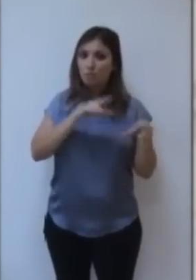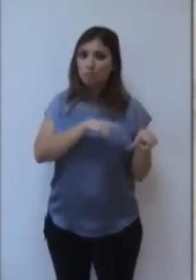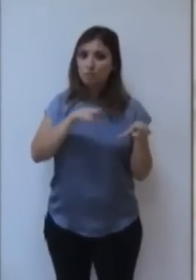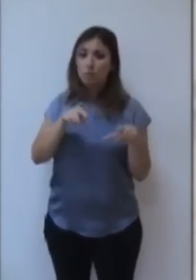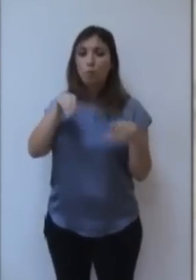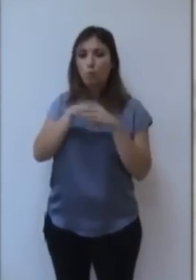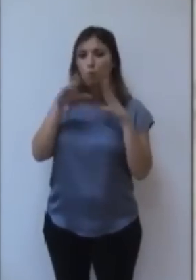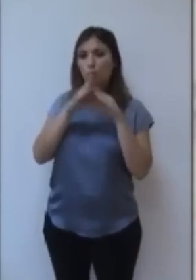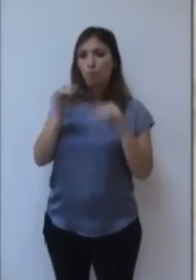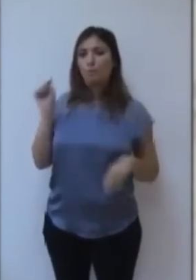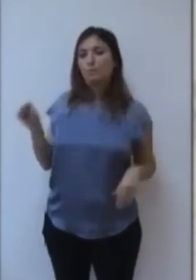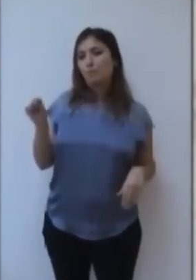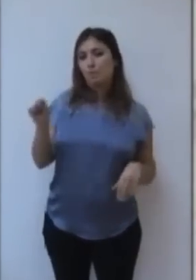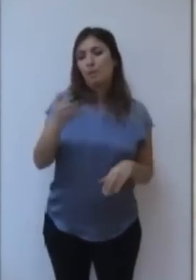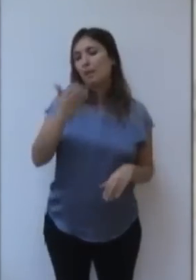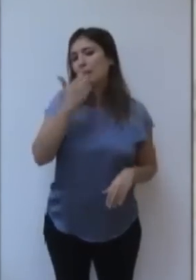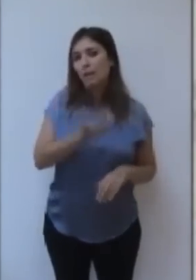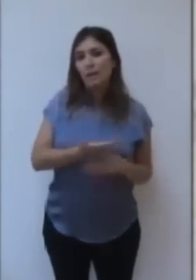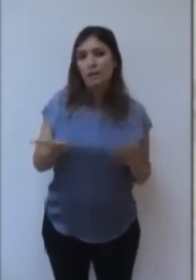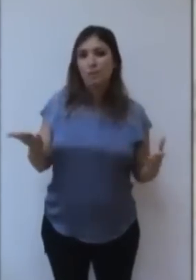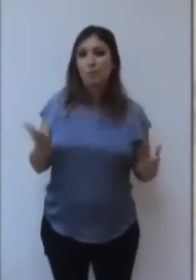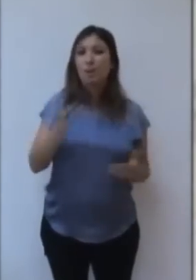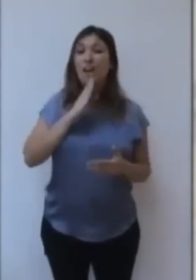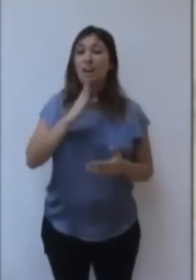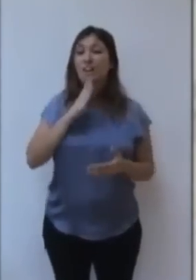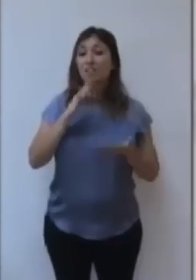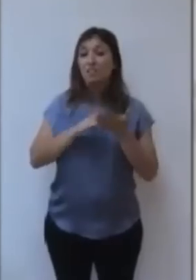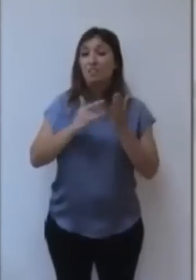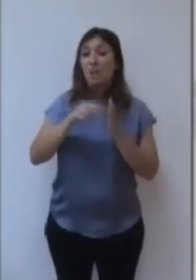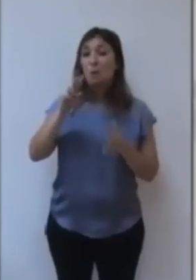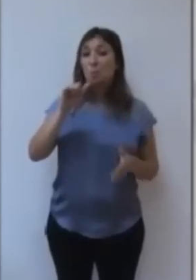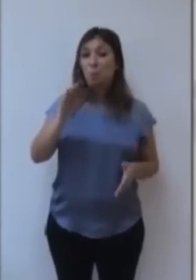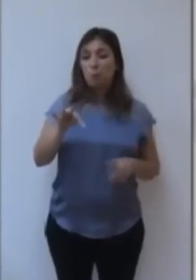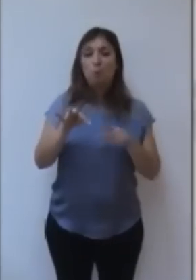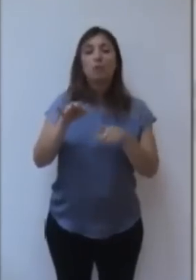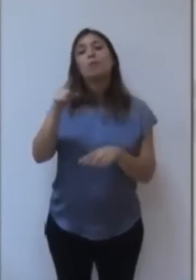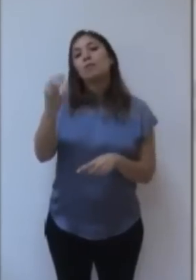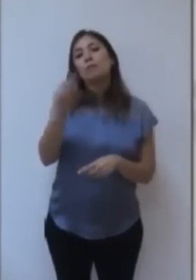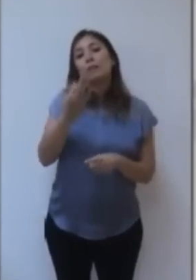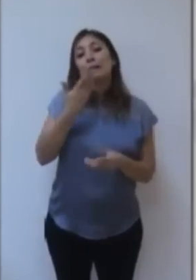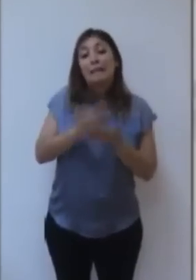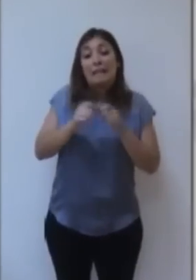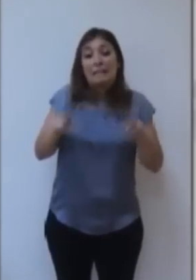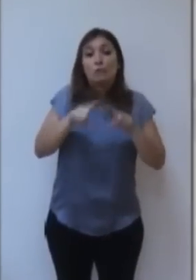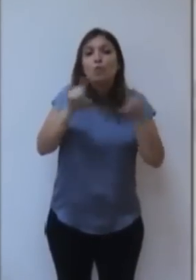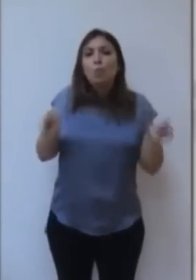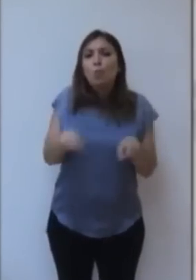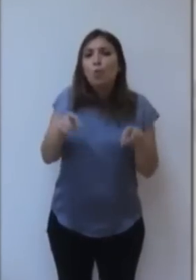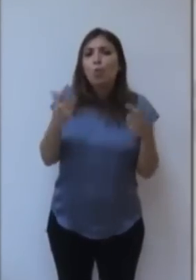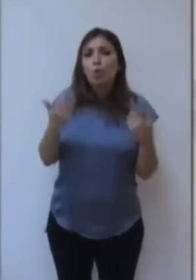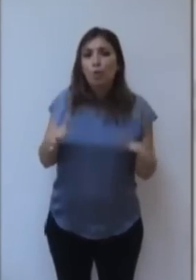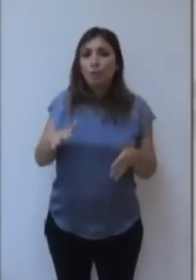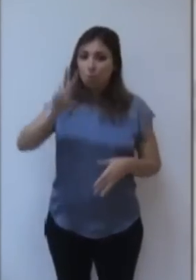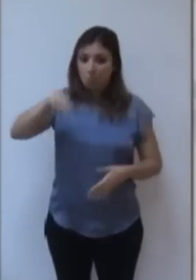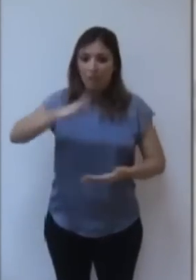mundo universitario, ¿no? Yo creo que en ese sentido, por ejemplo, el BIT sí que fue una de las cosas que hizo pionera, fue que las clases de informática se daban en